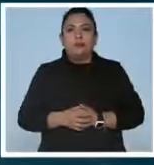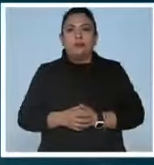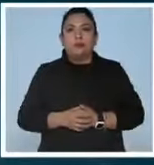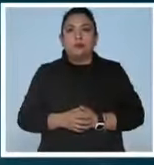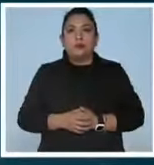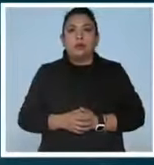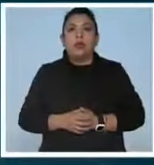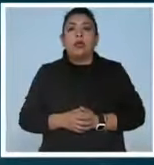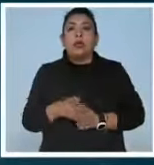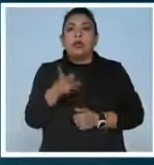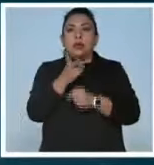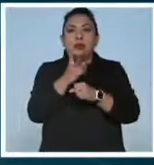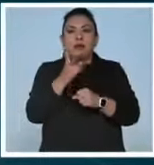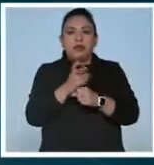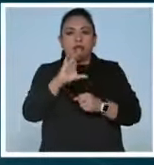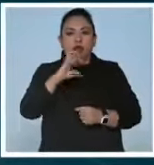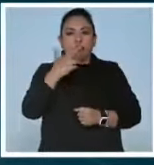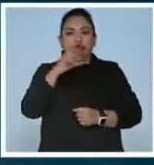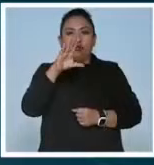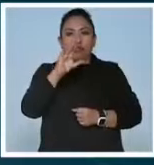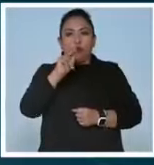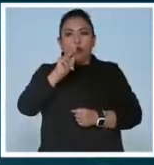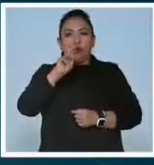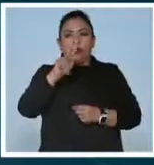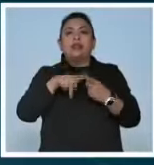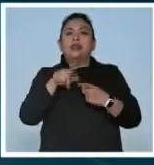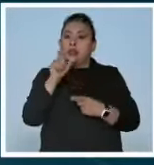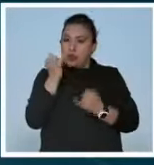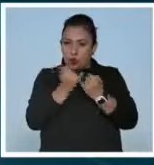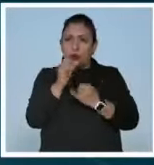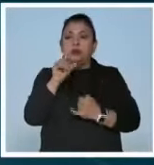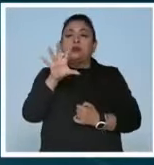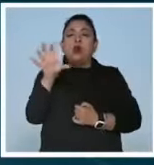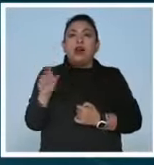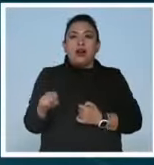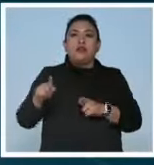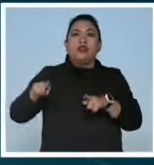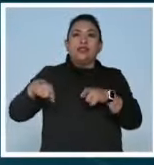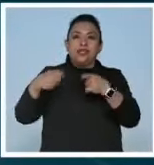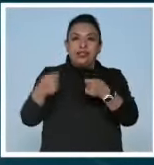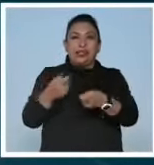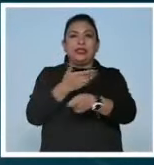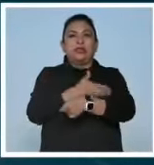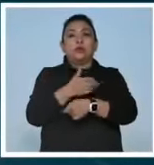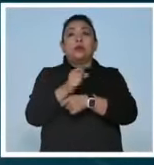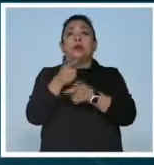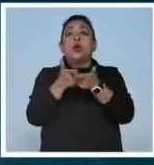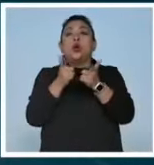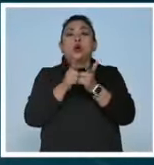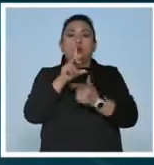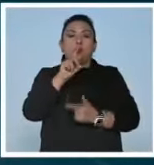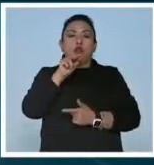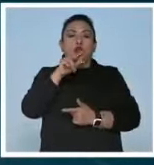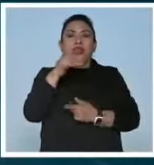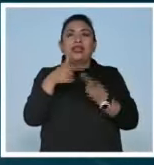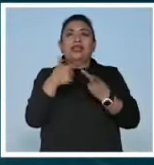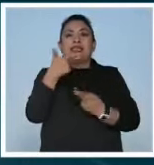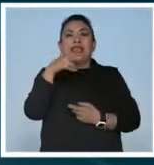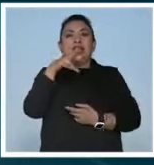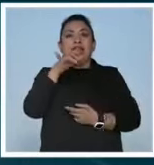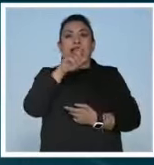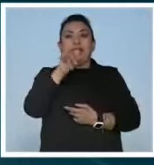Va a estar con nosotros Chogo Prudente, también afrodescendientes, las compañeras y compañeros. Va a estar la banda Donají y una guelaguetza